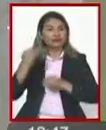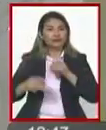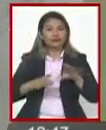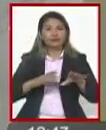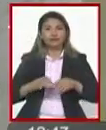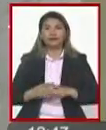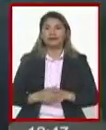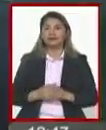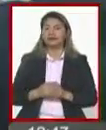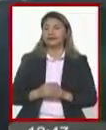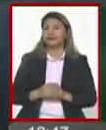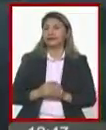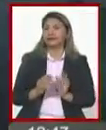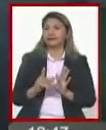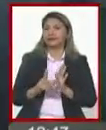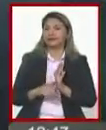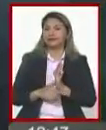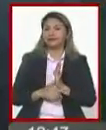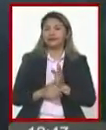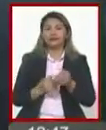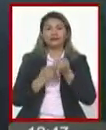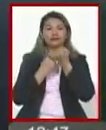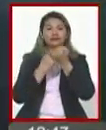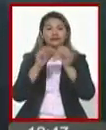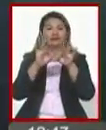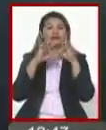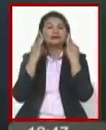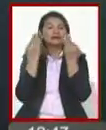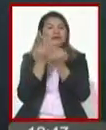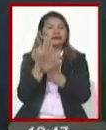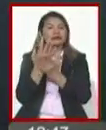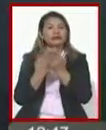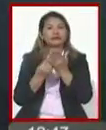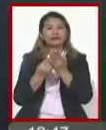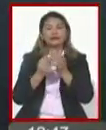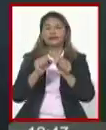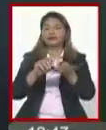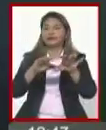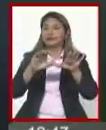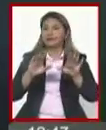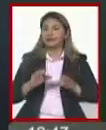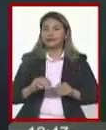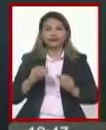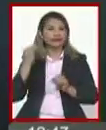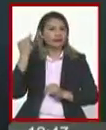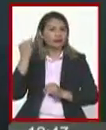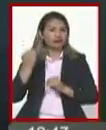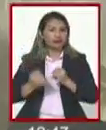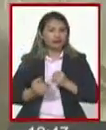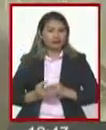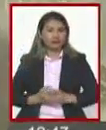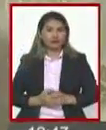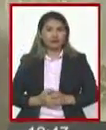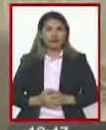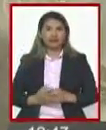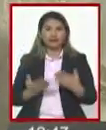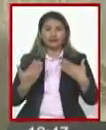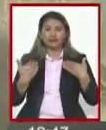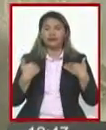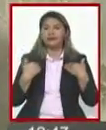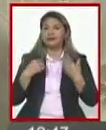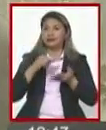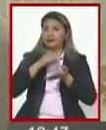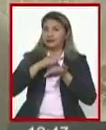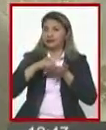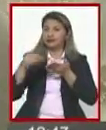esta situación jurídica, pues coadyuvar a la familia en los gastos del sepelio. Y finalmente, pues corresponderá